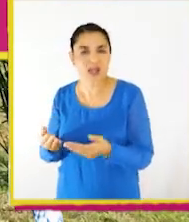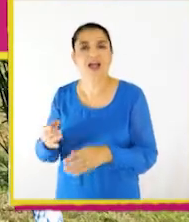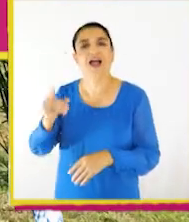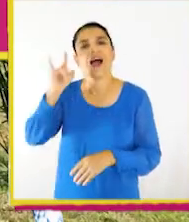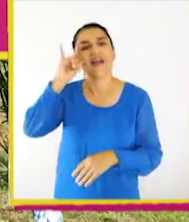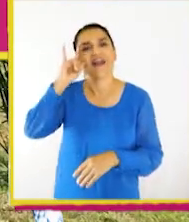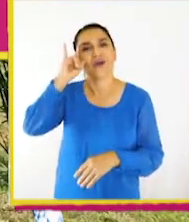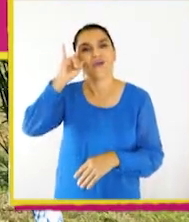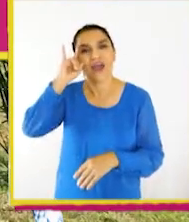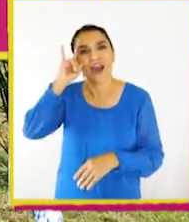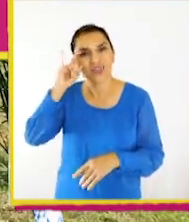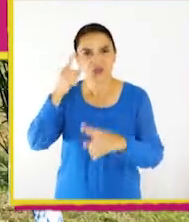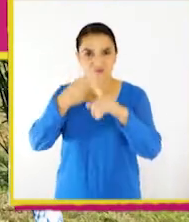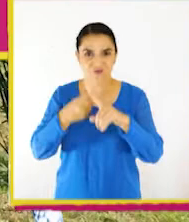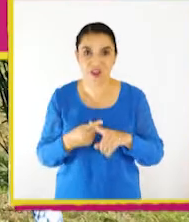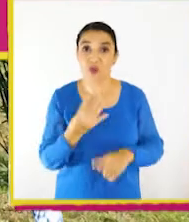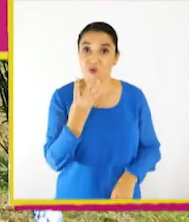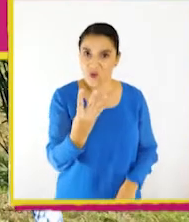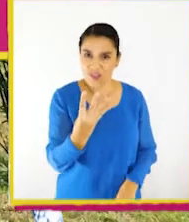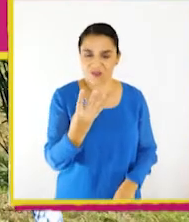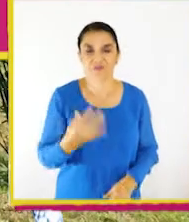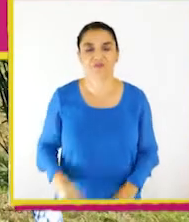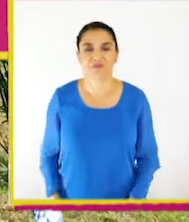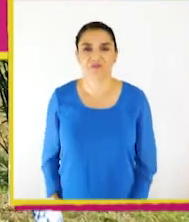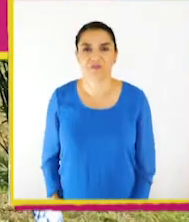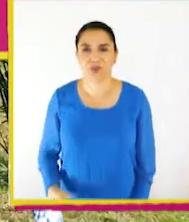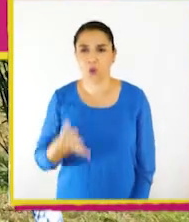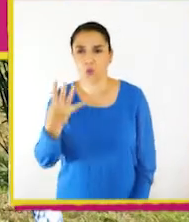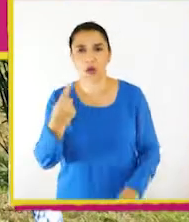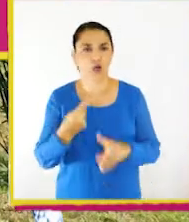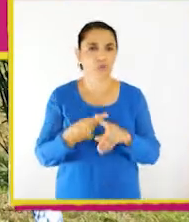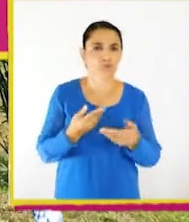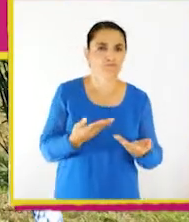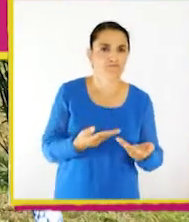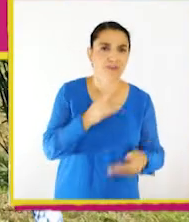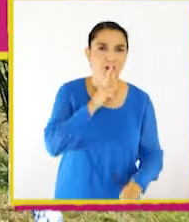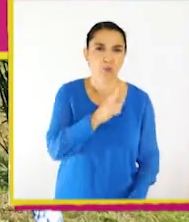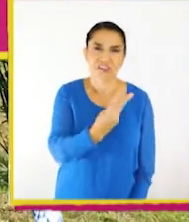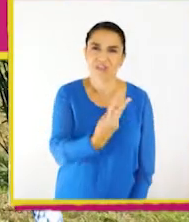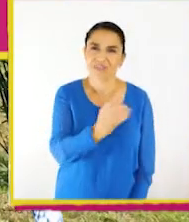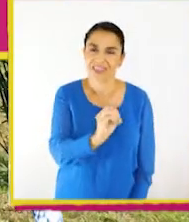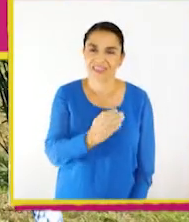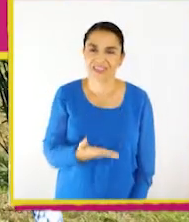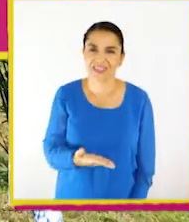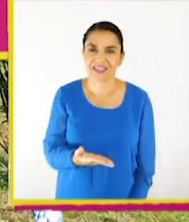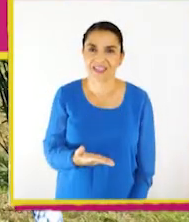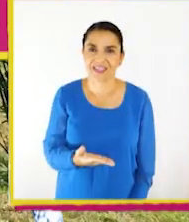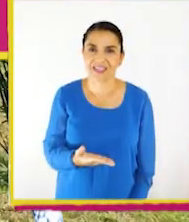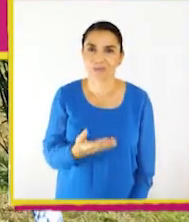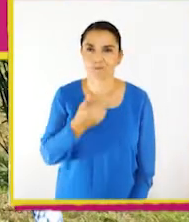Y recuerdo la tabla del 4 otra vez. 4, ¿por qué número me da 20?